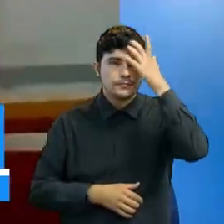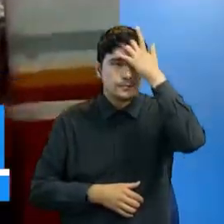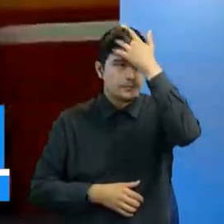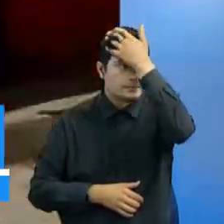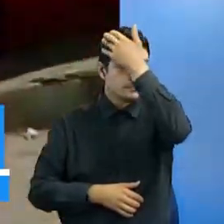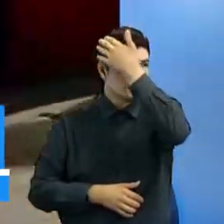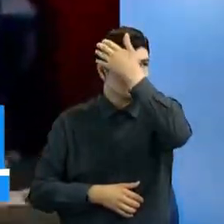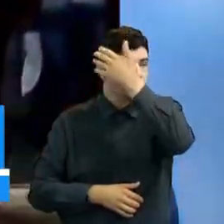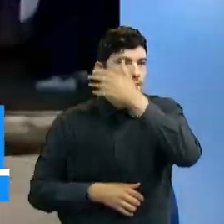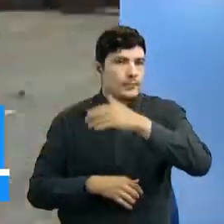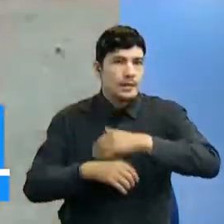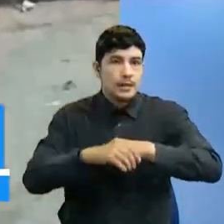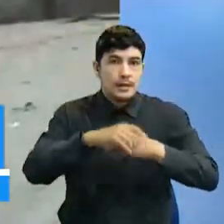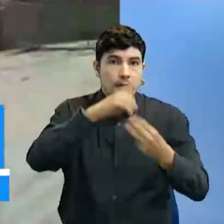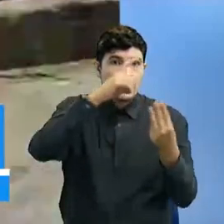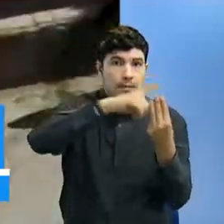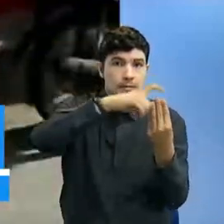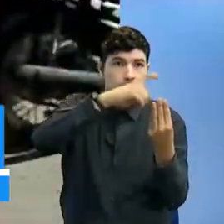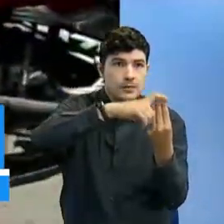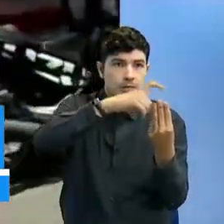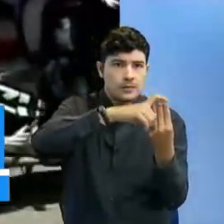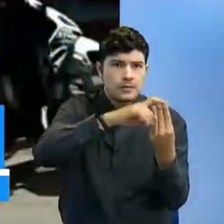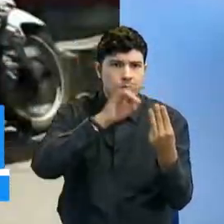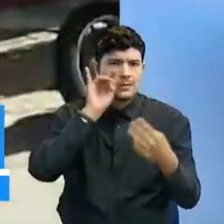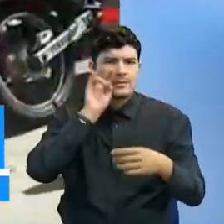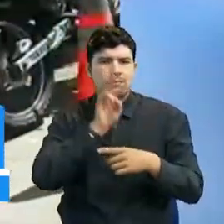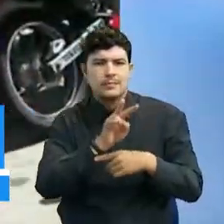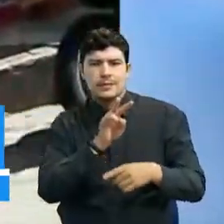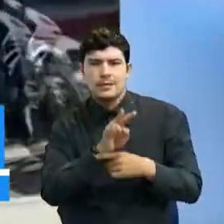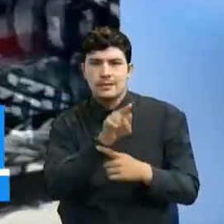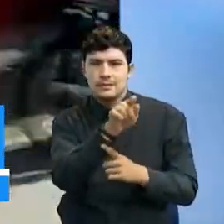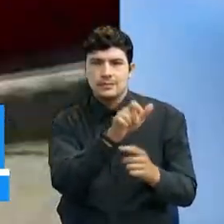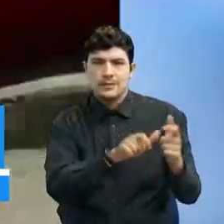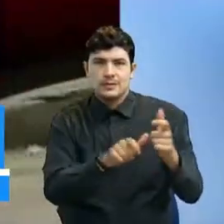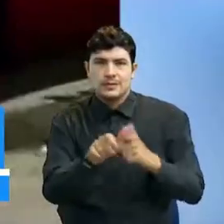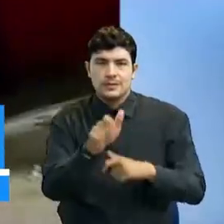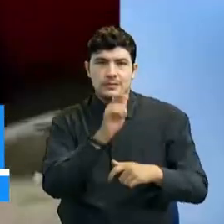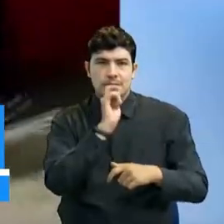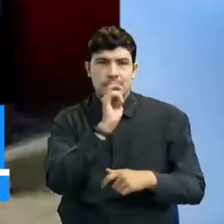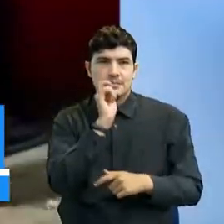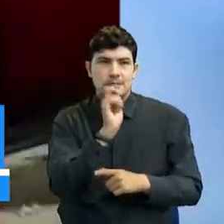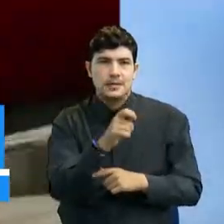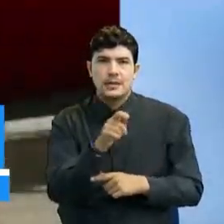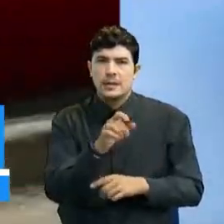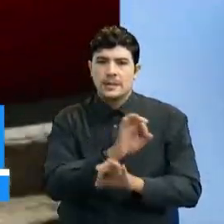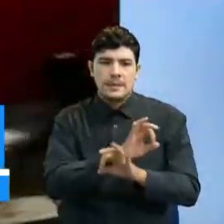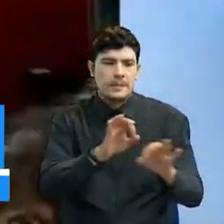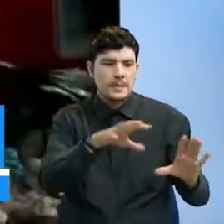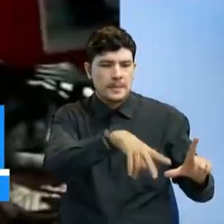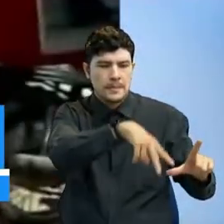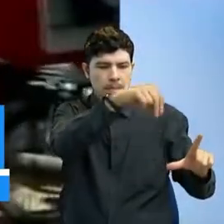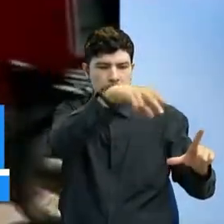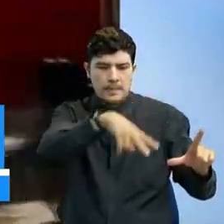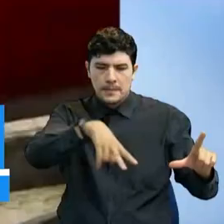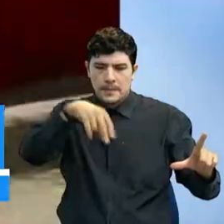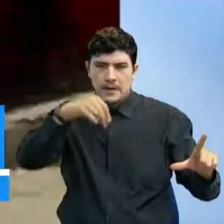haciendo retén. Está aquí el Tránsito haciendo retén. Sin cono y sin parar,